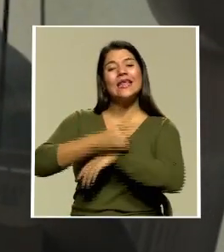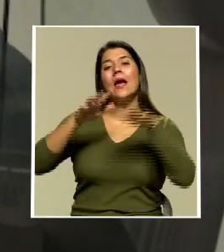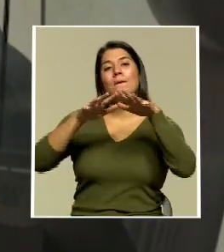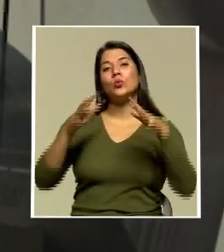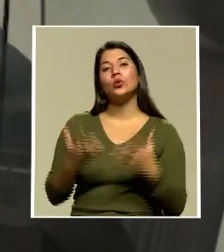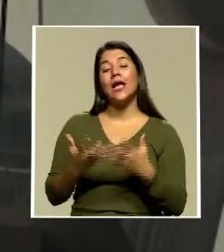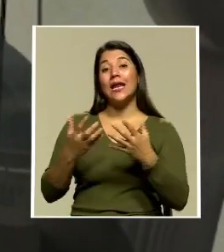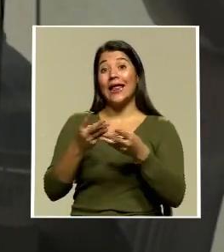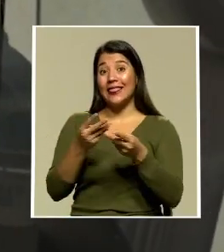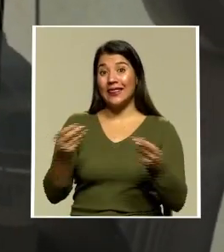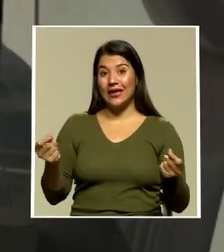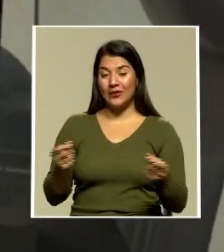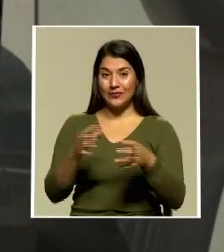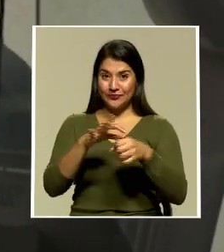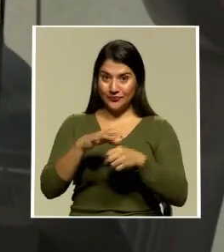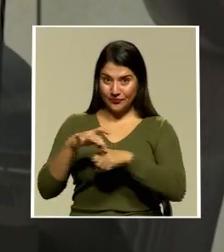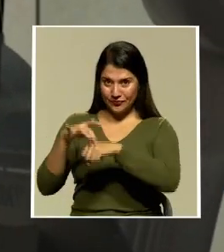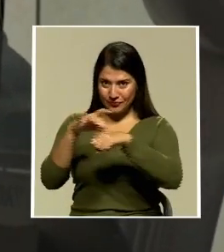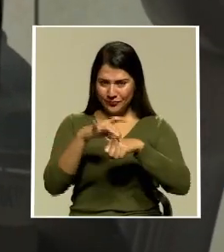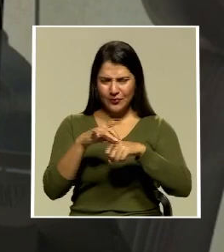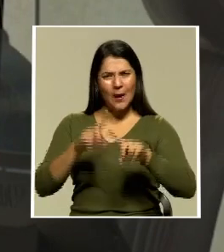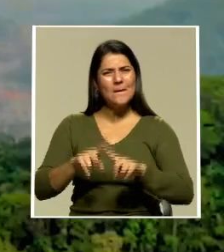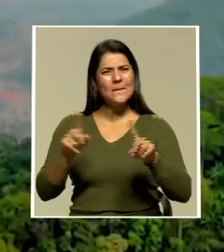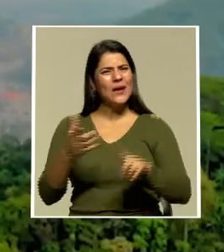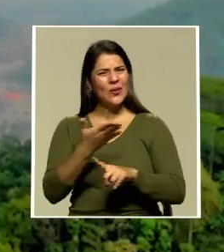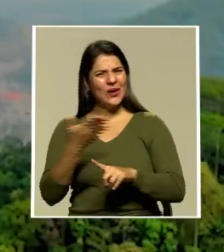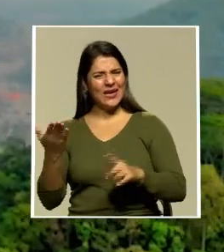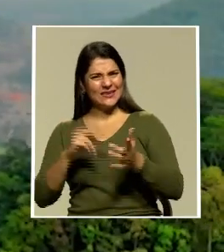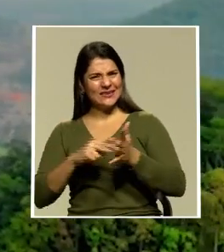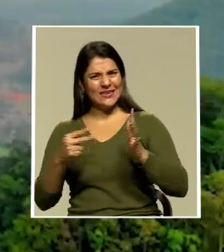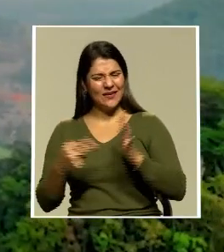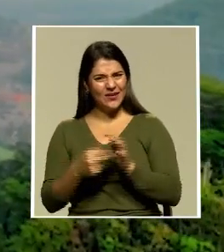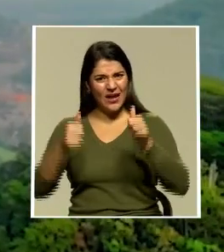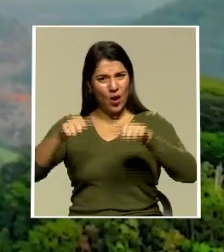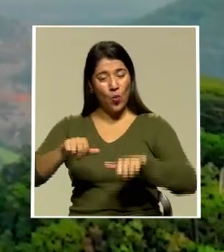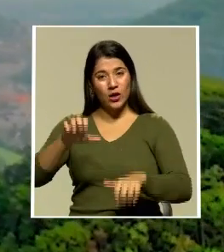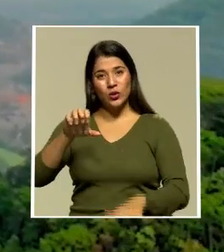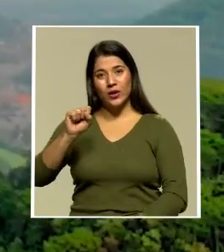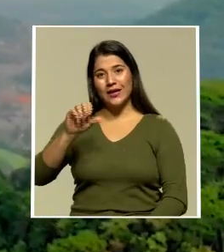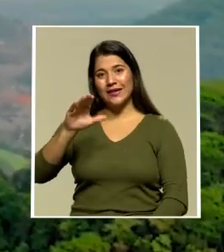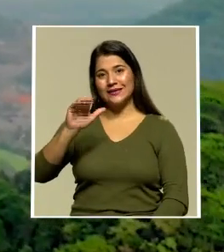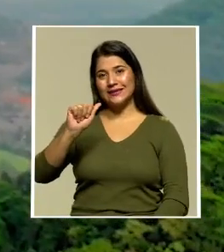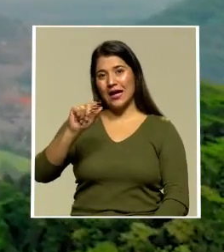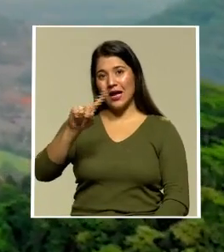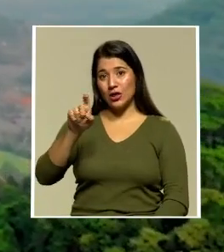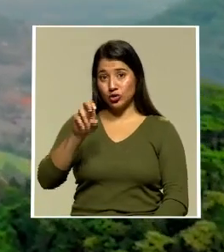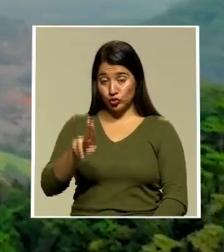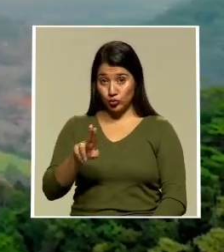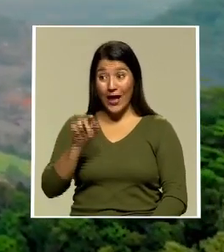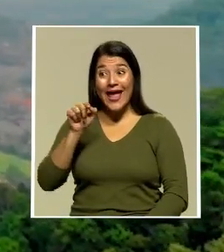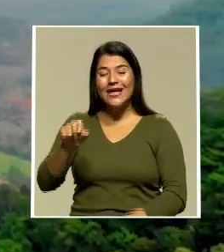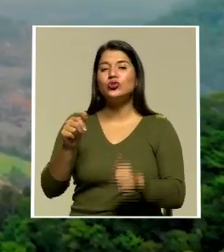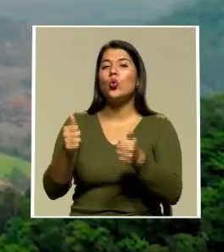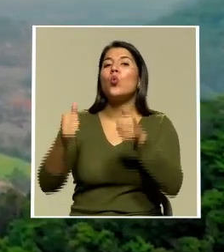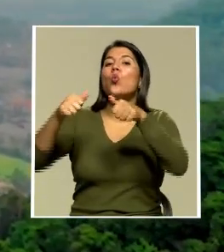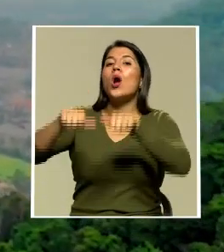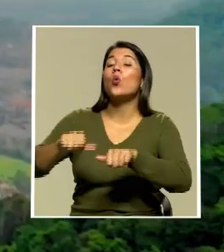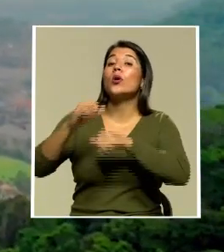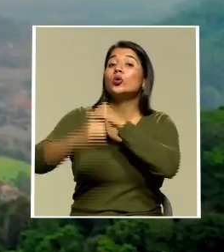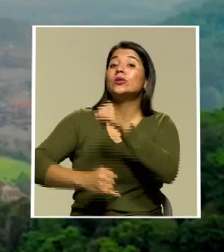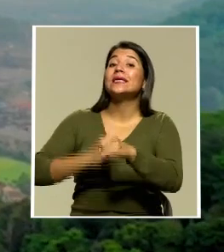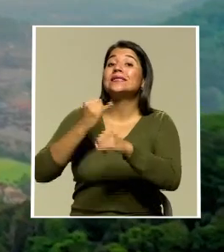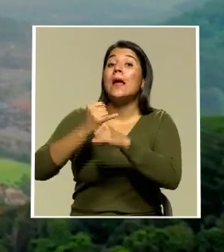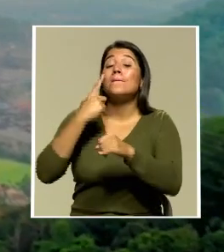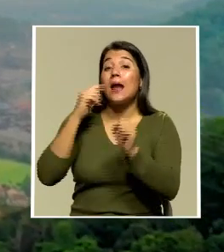Tierra. ¿Pero qué es y en qué consiste el acuerdo de Escazú? Bueno, el acuerdo de Escazú es un convenio internacional